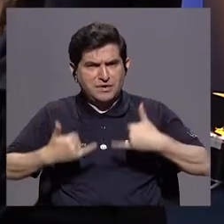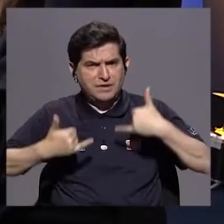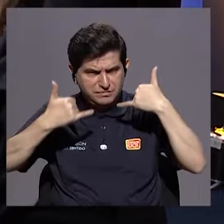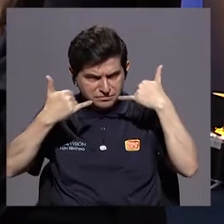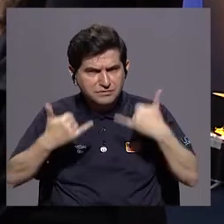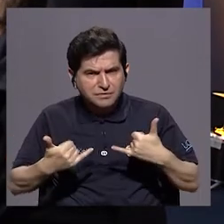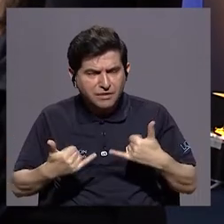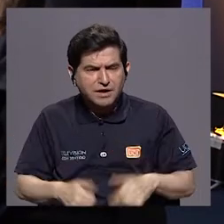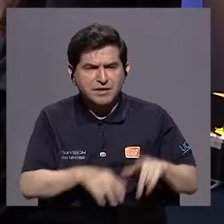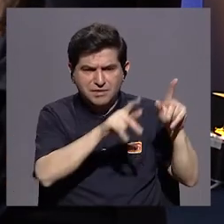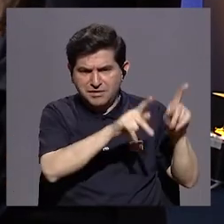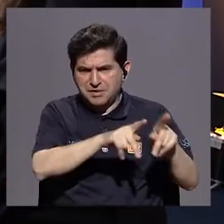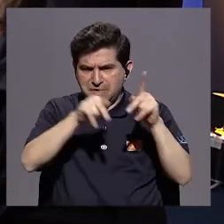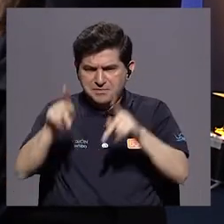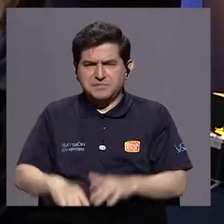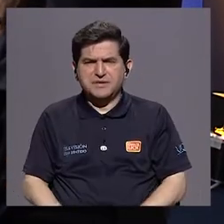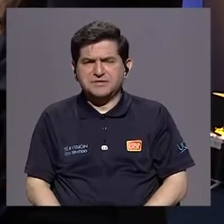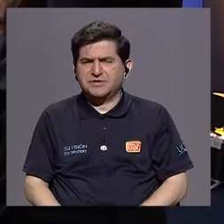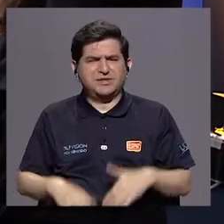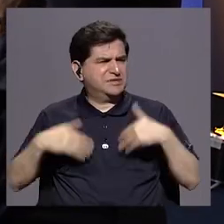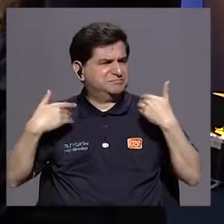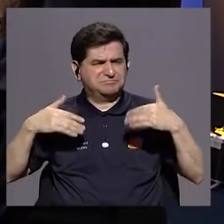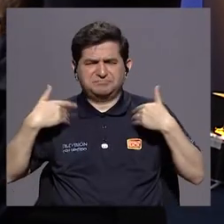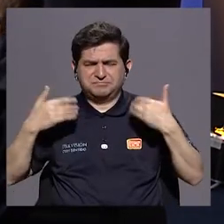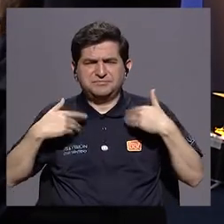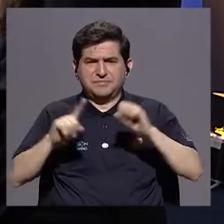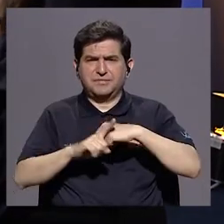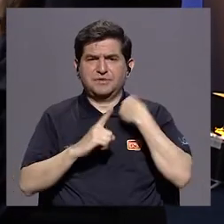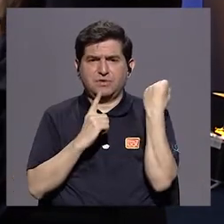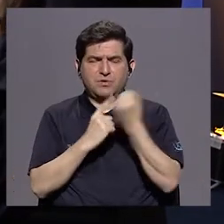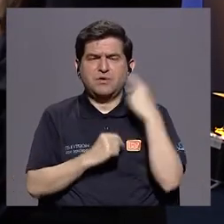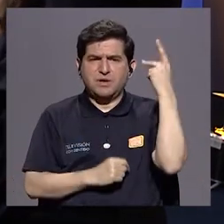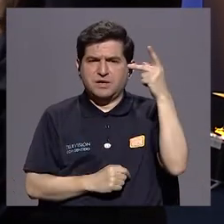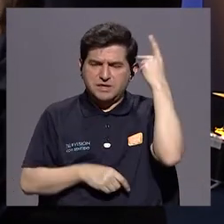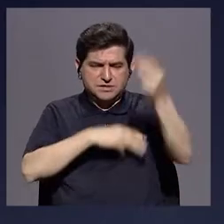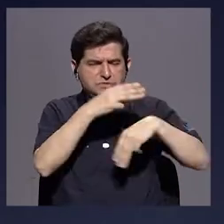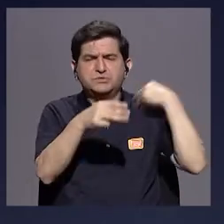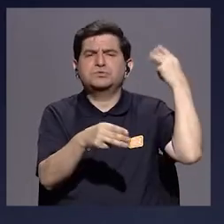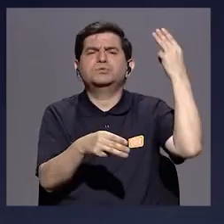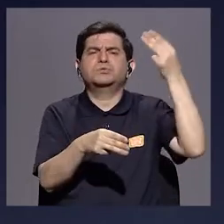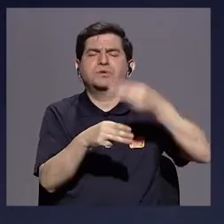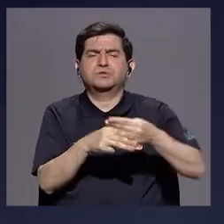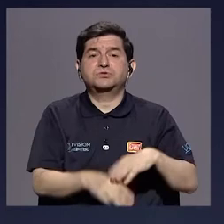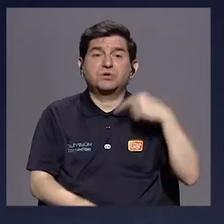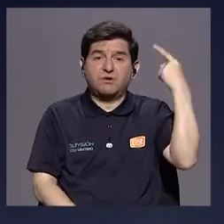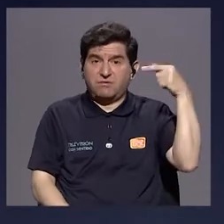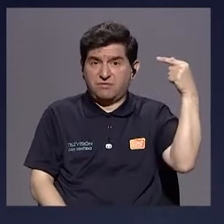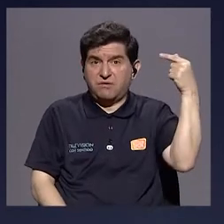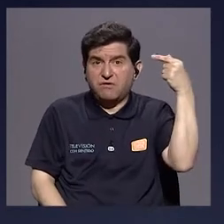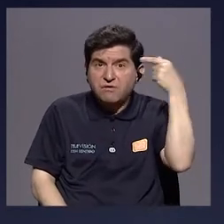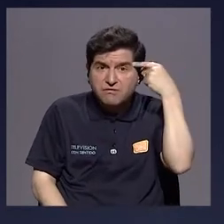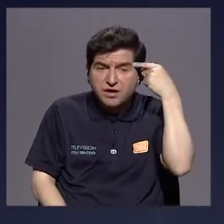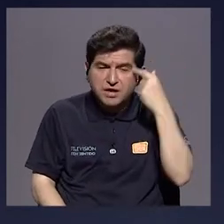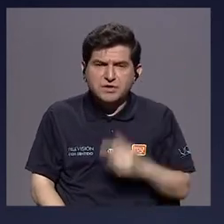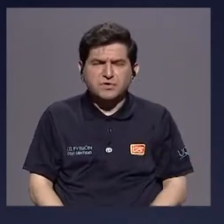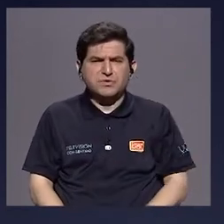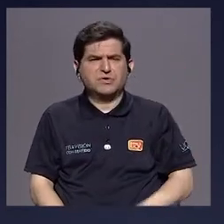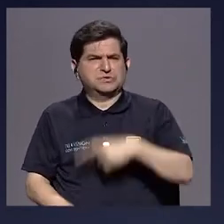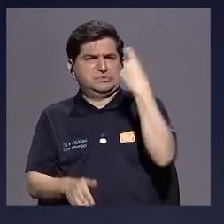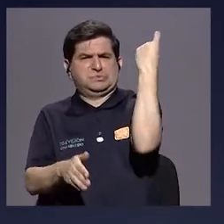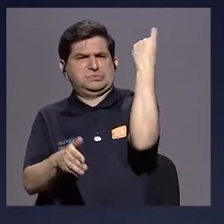mucha gente está muy infeliz con los aspectos políticos mundiales hay gobiernos sumamente